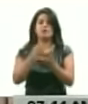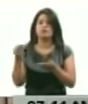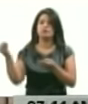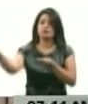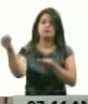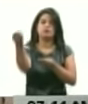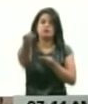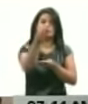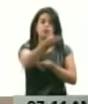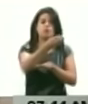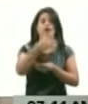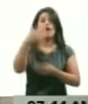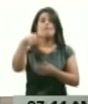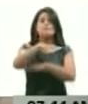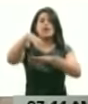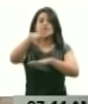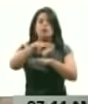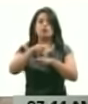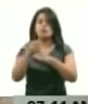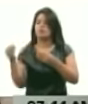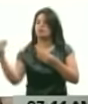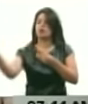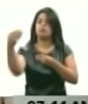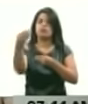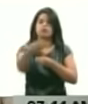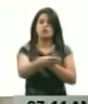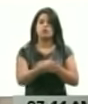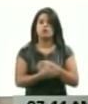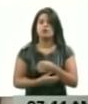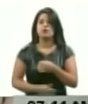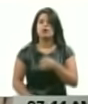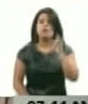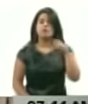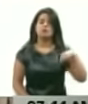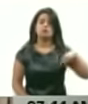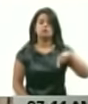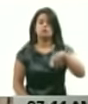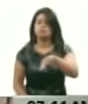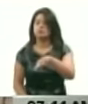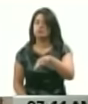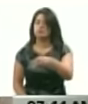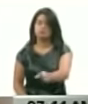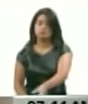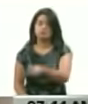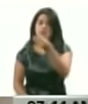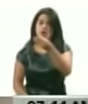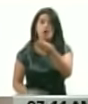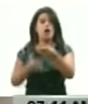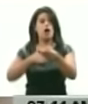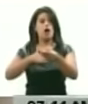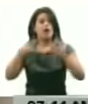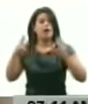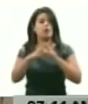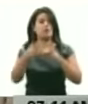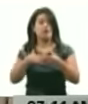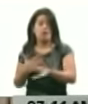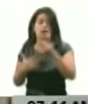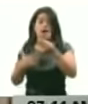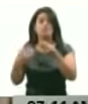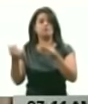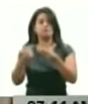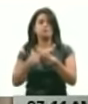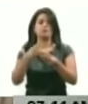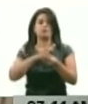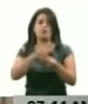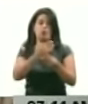Plaza Bolívar, con una dedicatoria para que este libro se encuentre con ese lector. La idea de esto es que luego que este